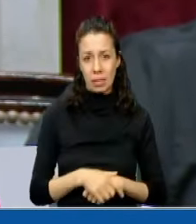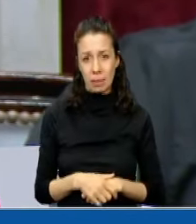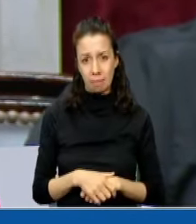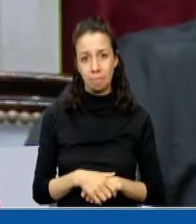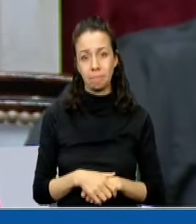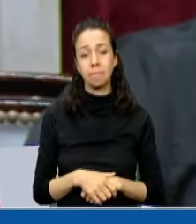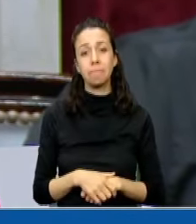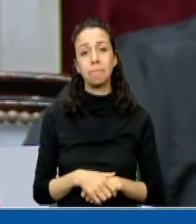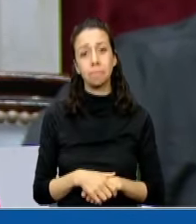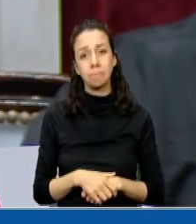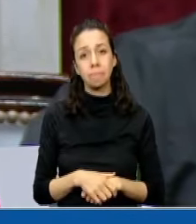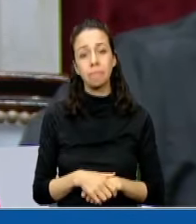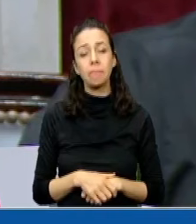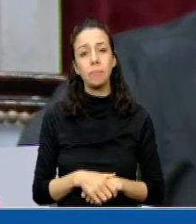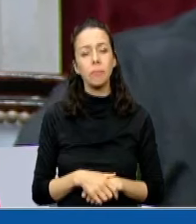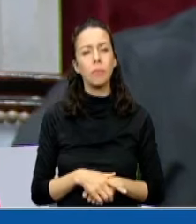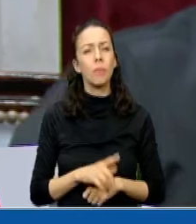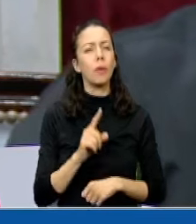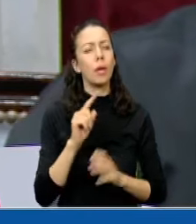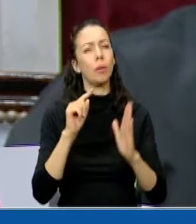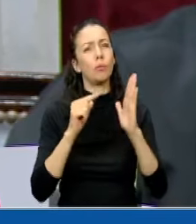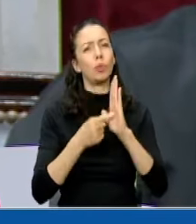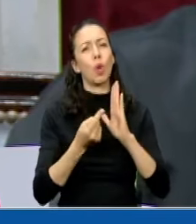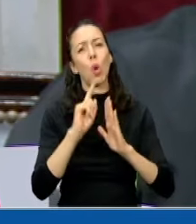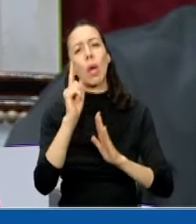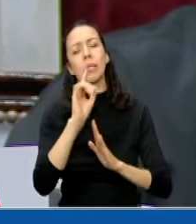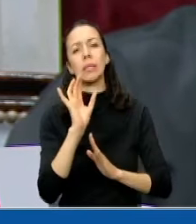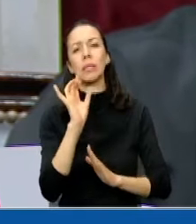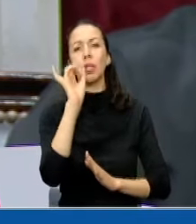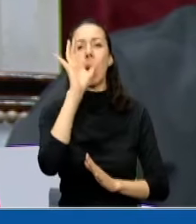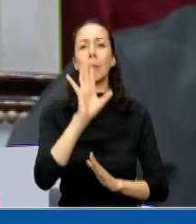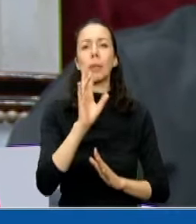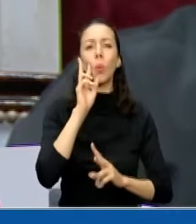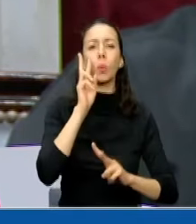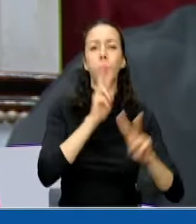El tema no solo reside en tratar de disfrazar